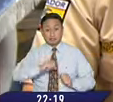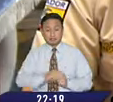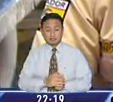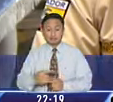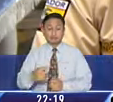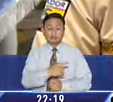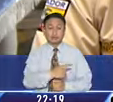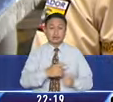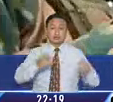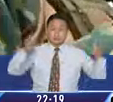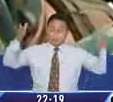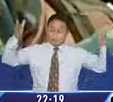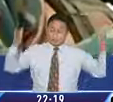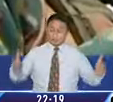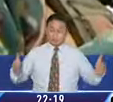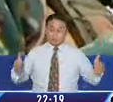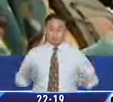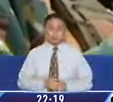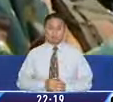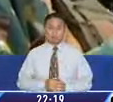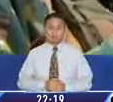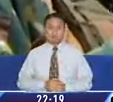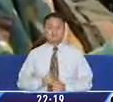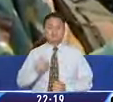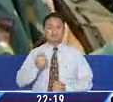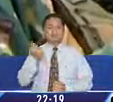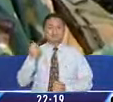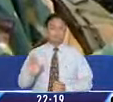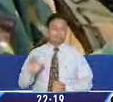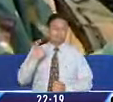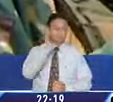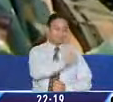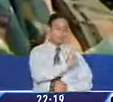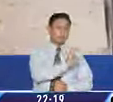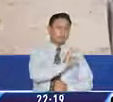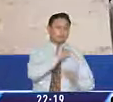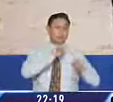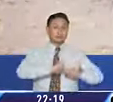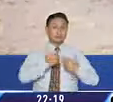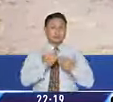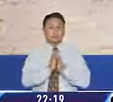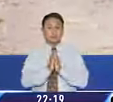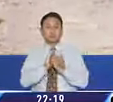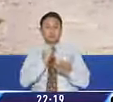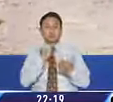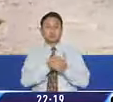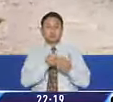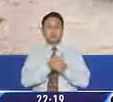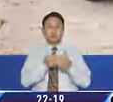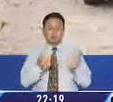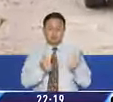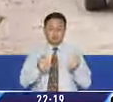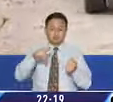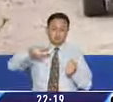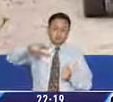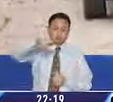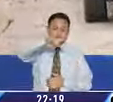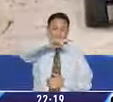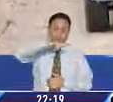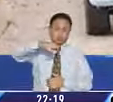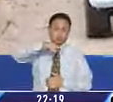permeabilizar justamente esa frontera. Para eso falta inversión. Por ejemplo, se está gestionando la compra de drones y la reactivación de